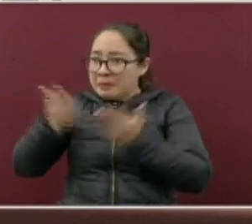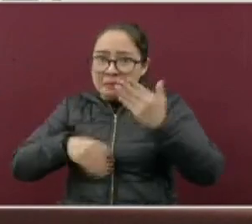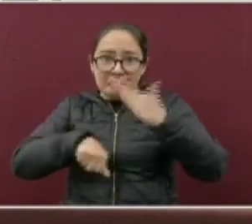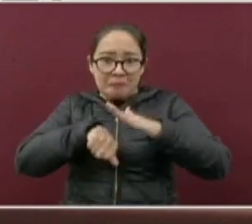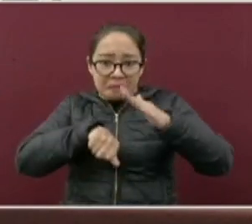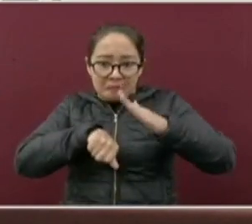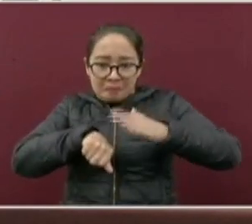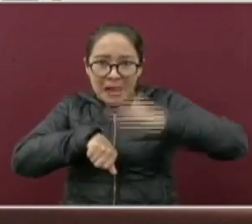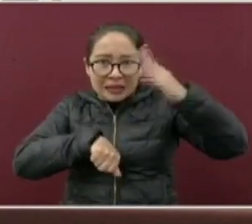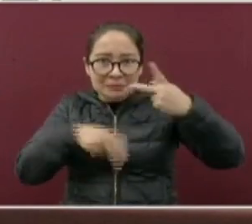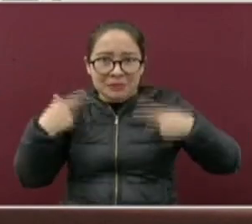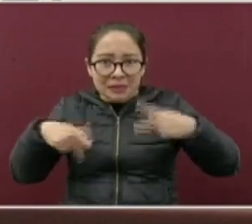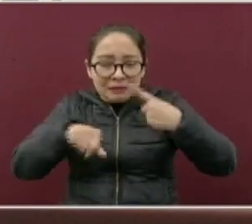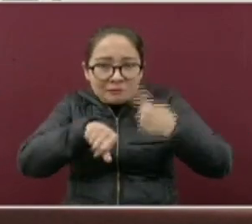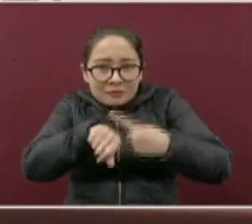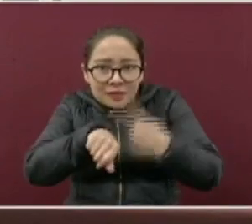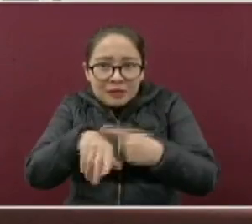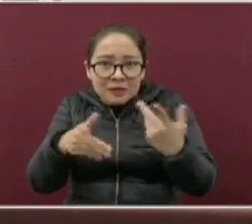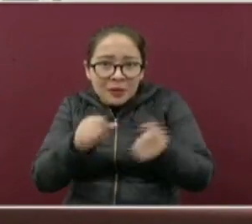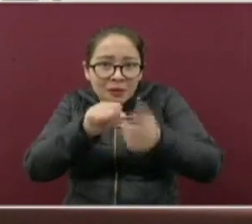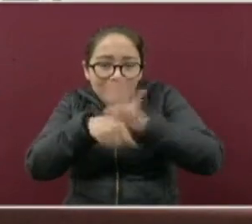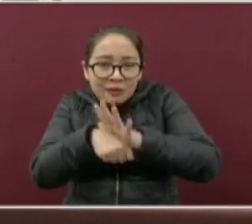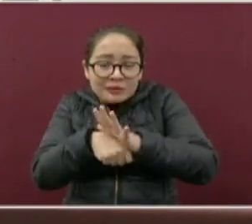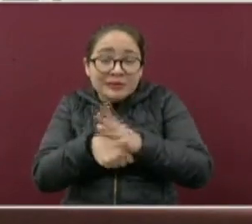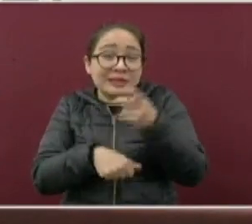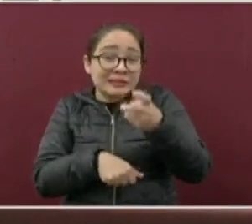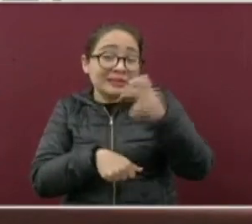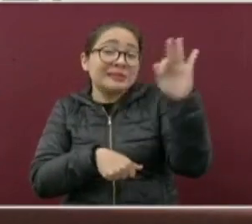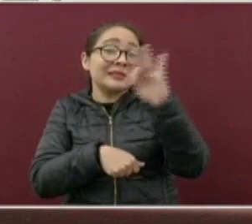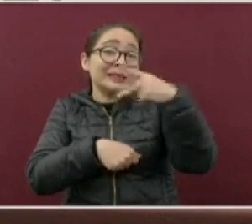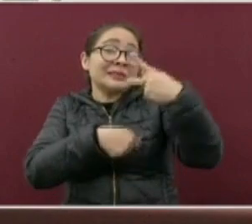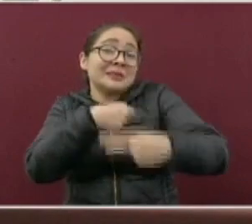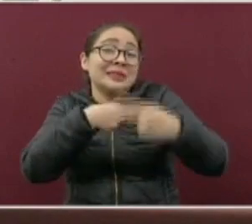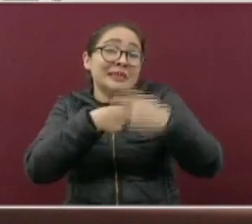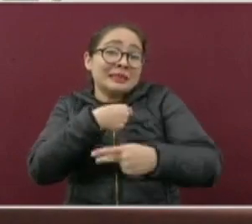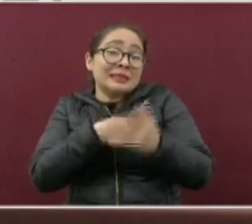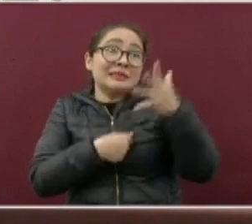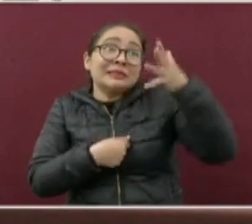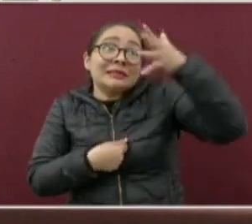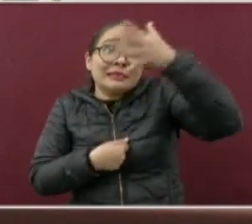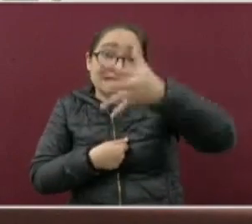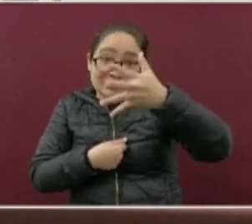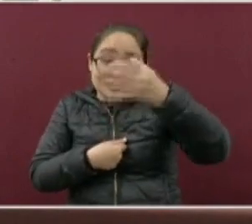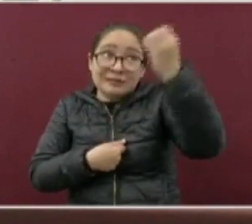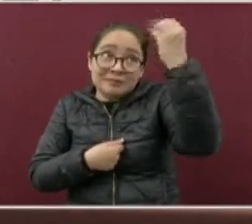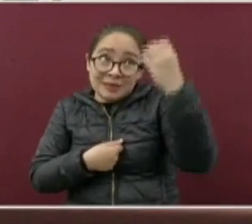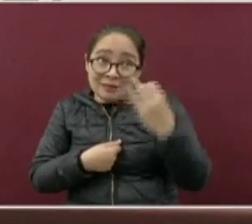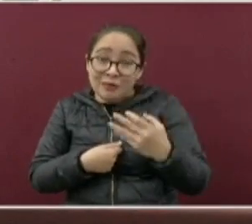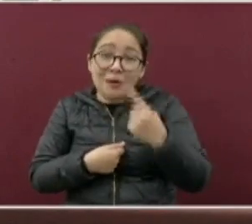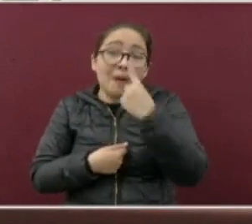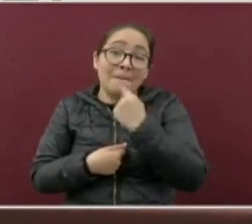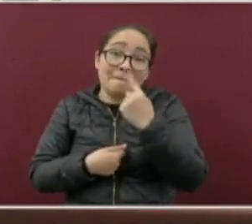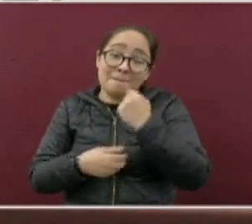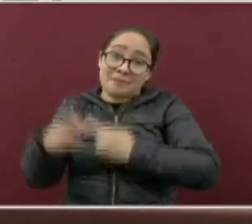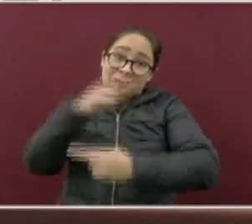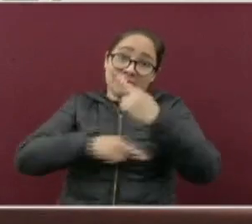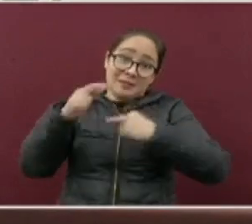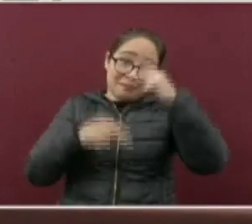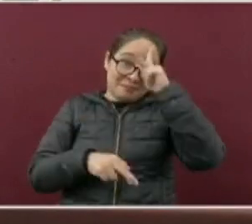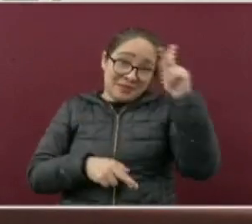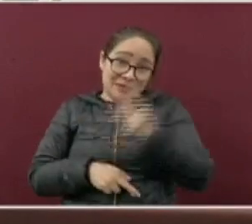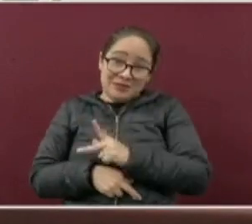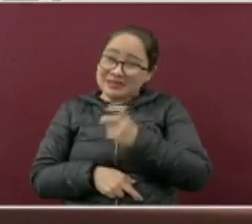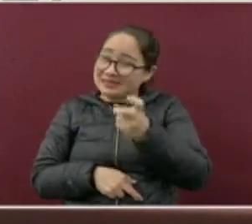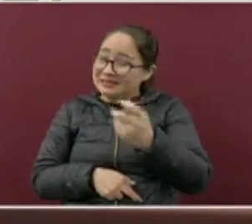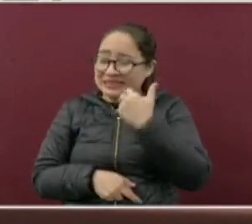riesgo de regresar a semáforo rojo estatal, cosa que no